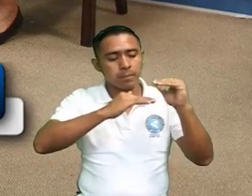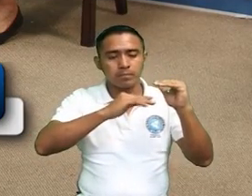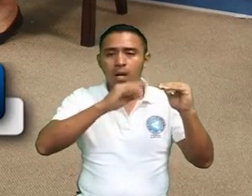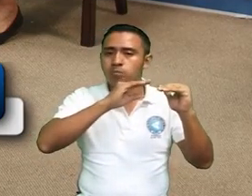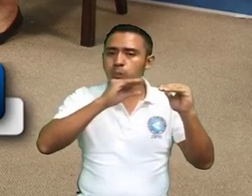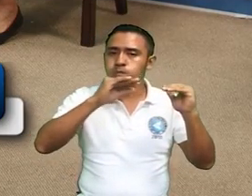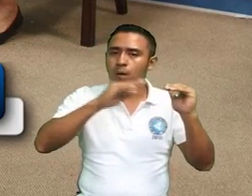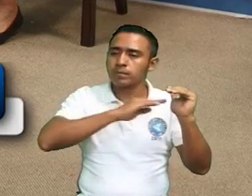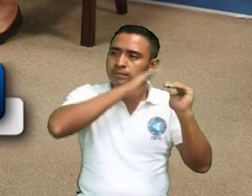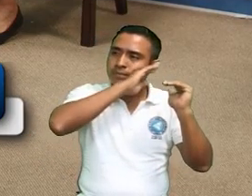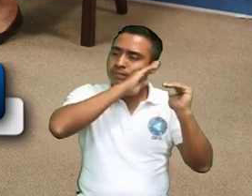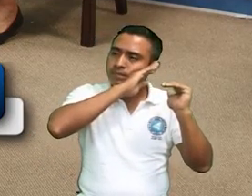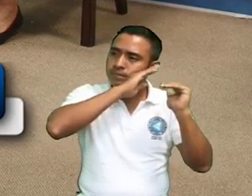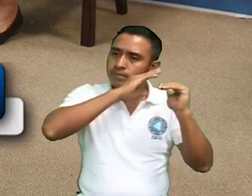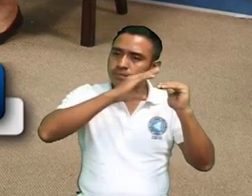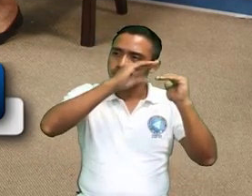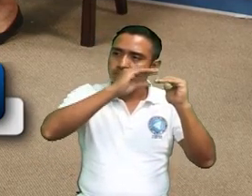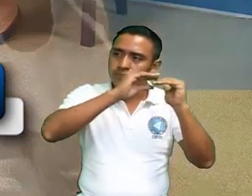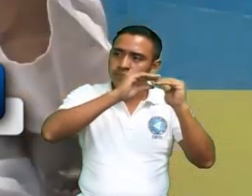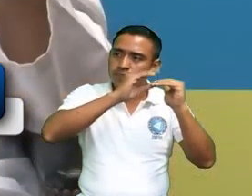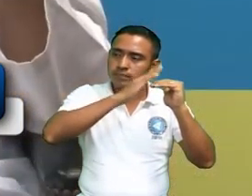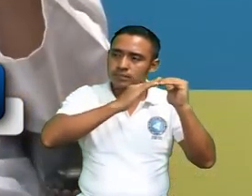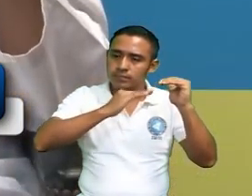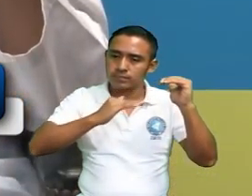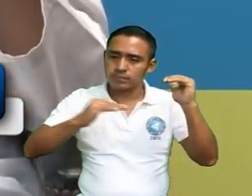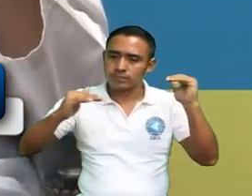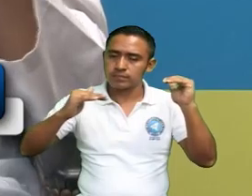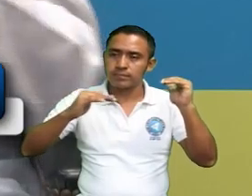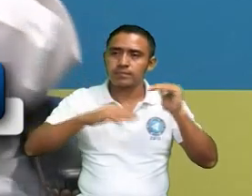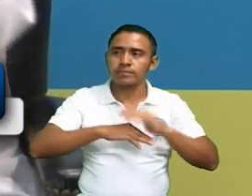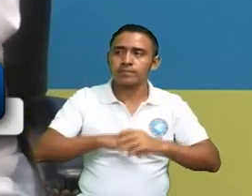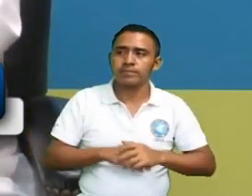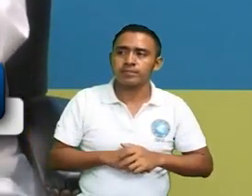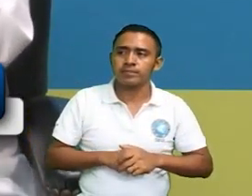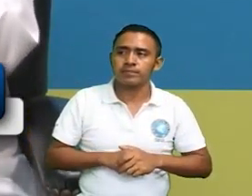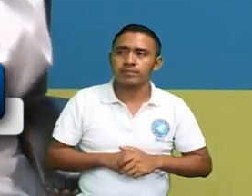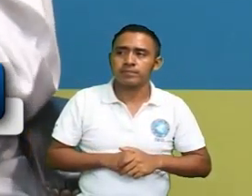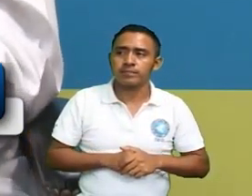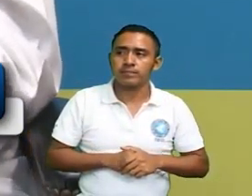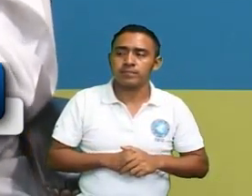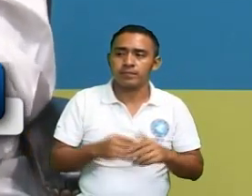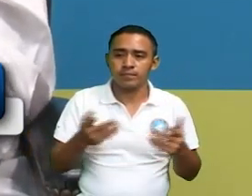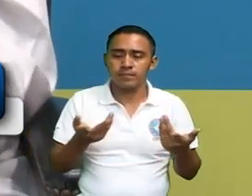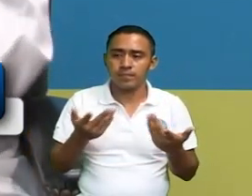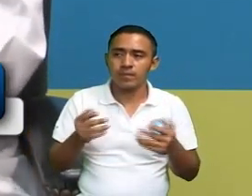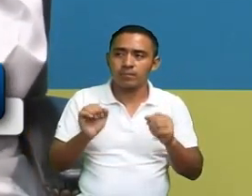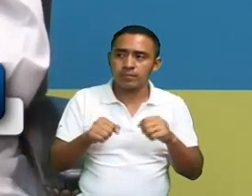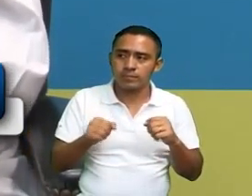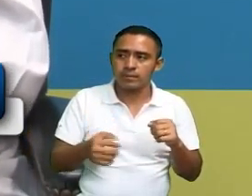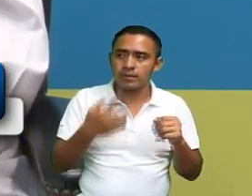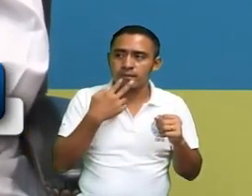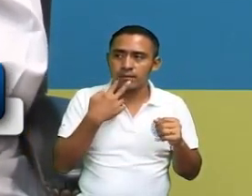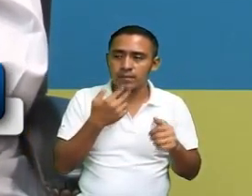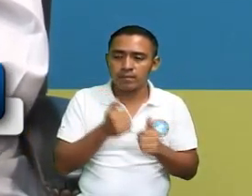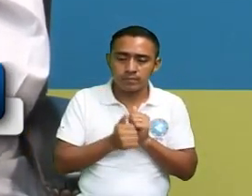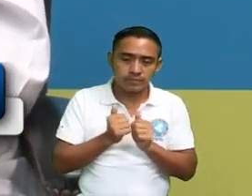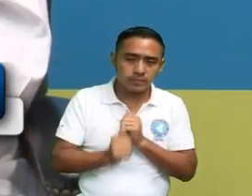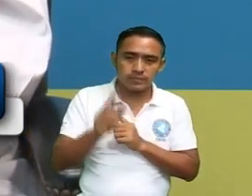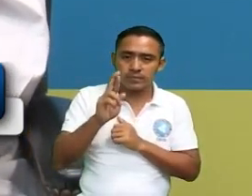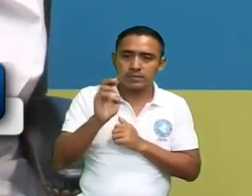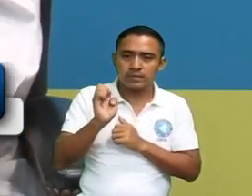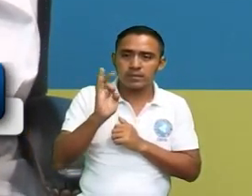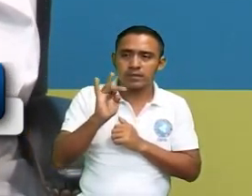almohada, para que la cabeza esté un poco más alta que el resto del cuerpo y permita que no haya tanto reflujo, sobre